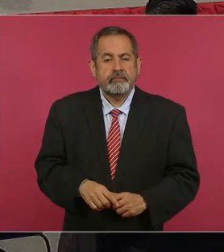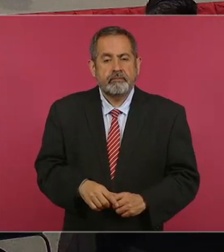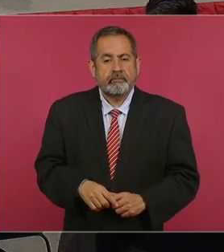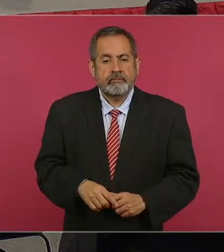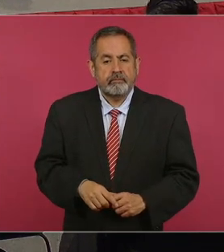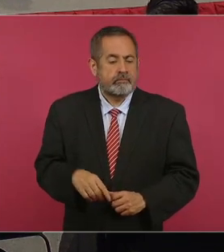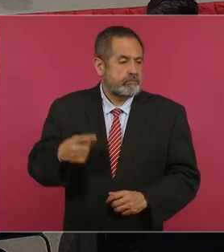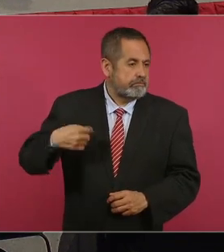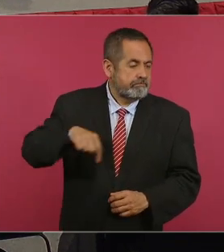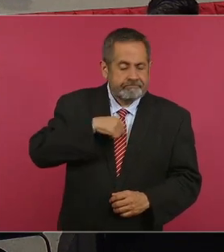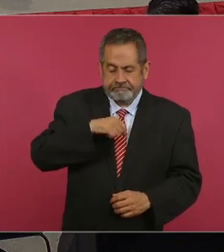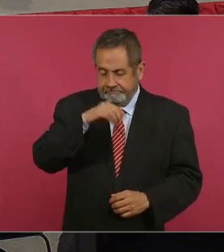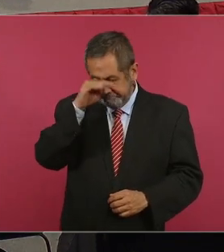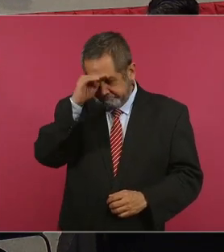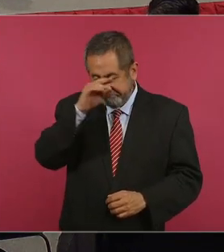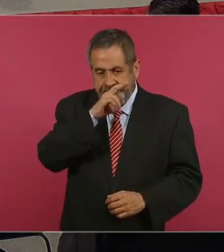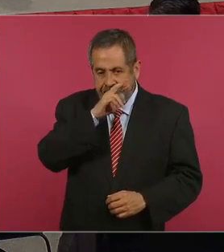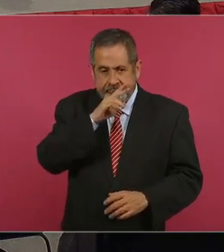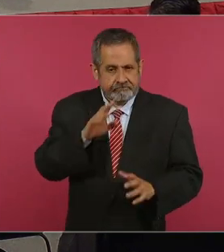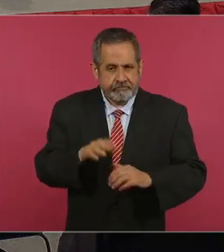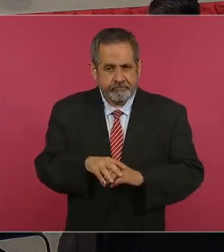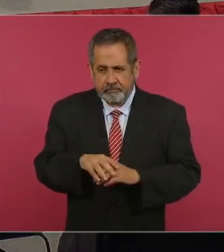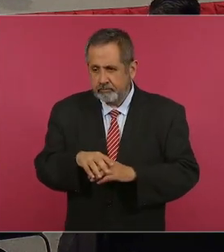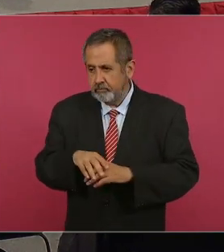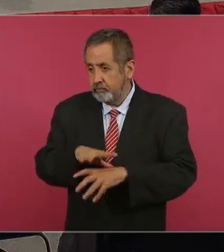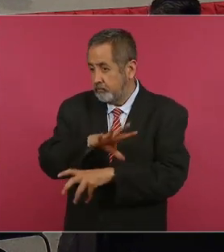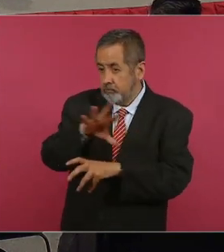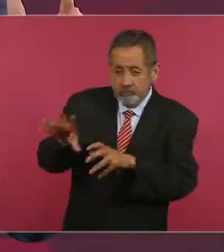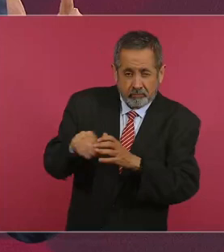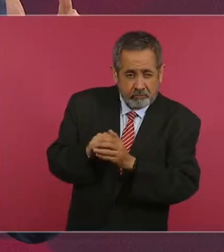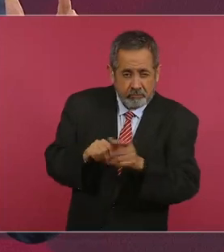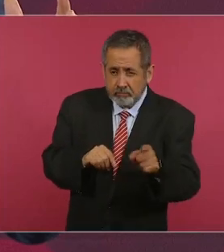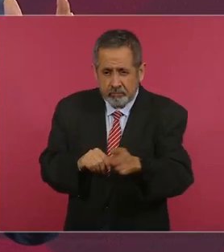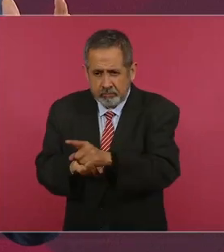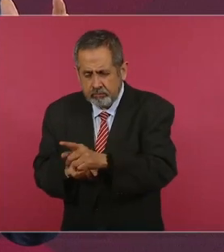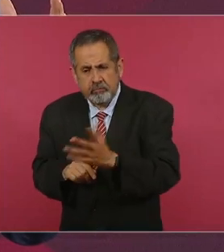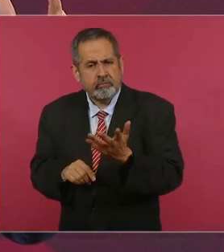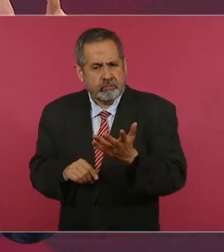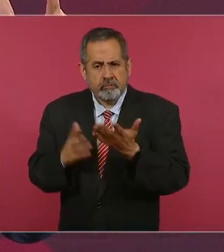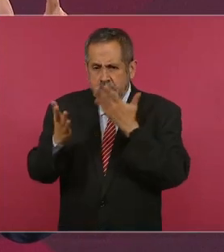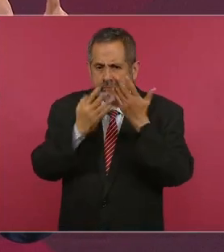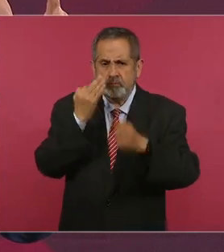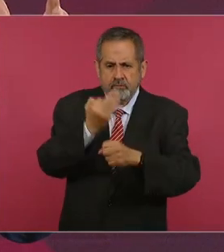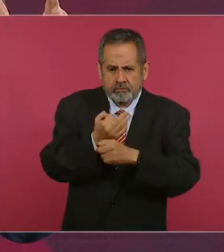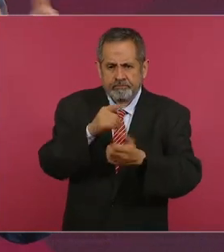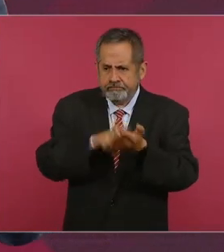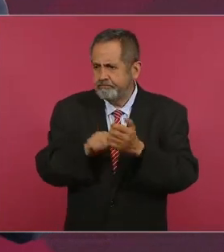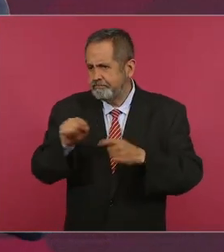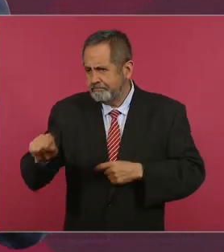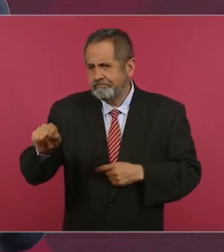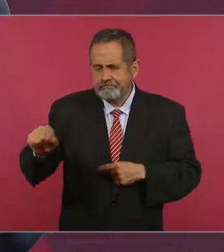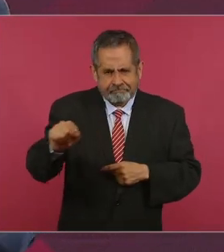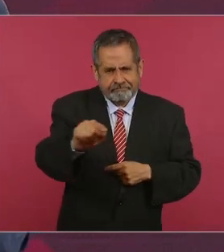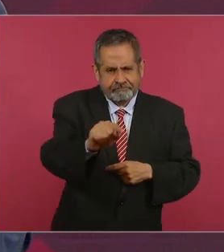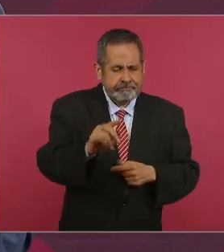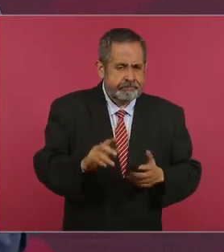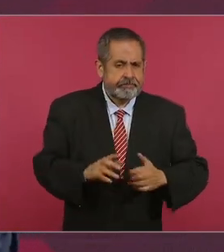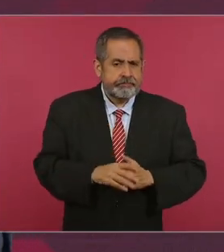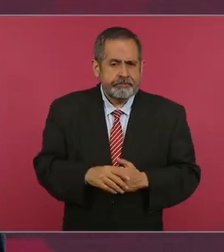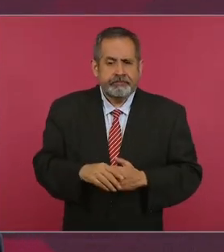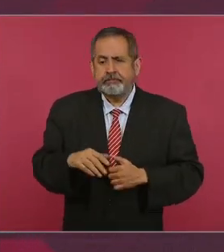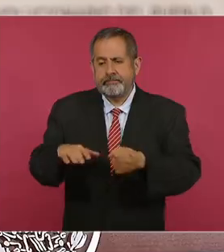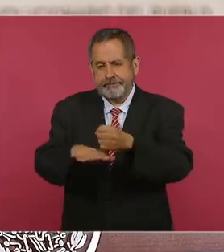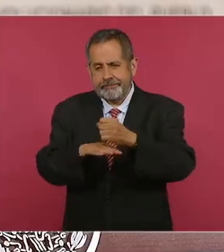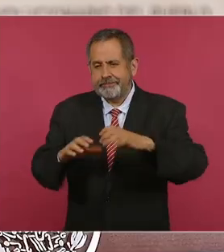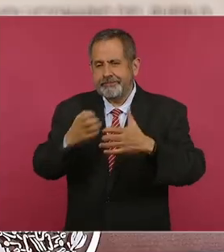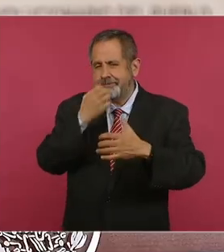la preocupación de que no son todos los estudiantes, porque el nivel